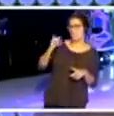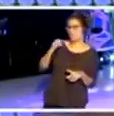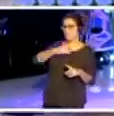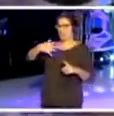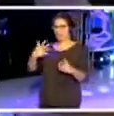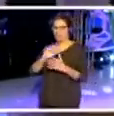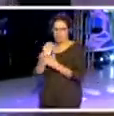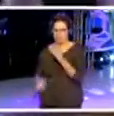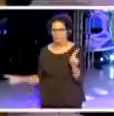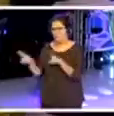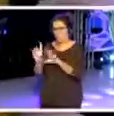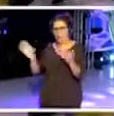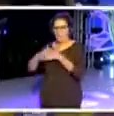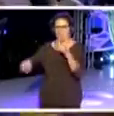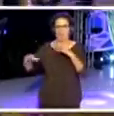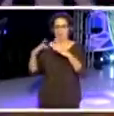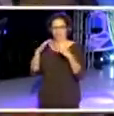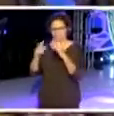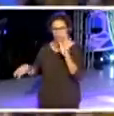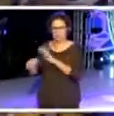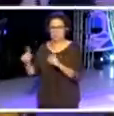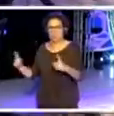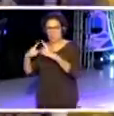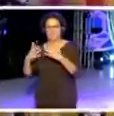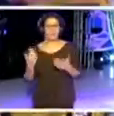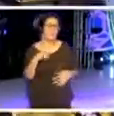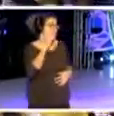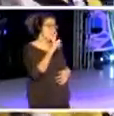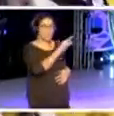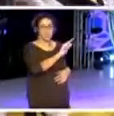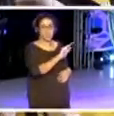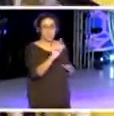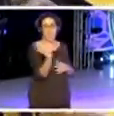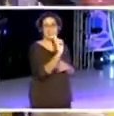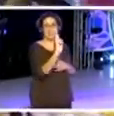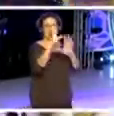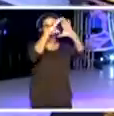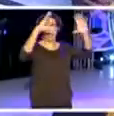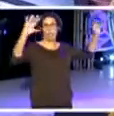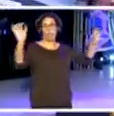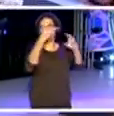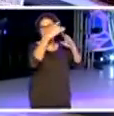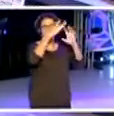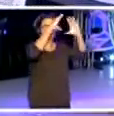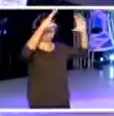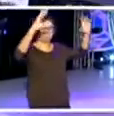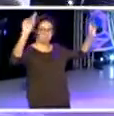mierda como el Tete. Y yo en el tuyo pasa burro en Valsequillo.